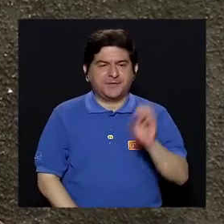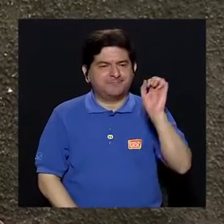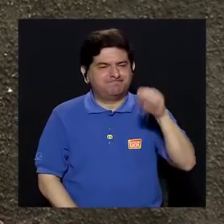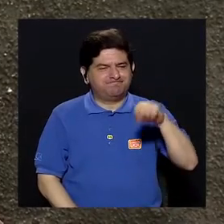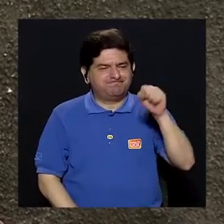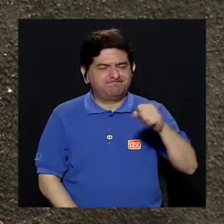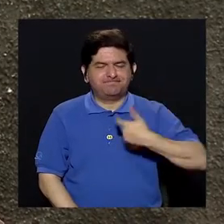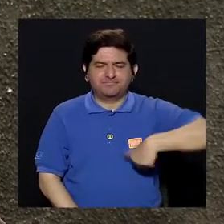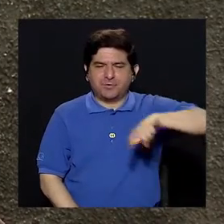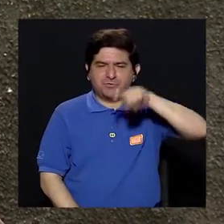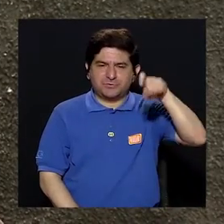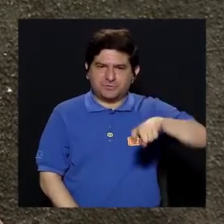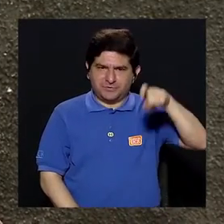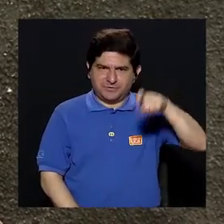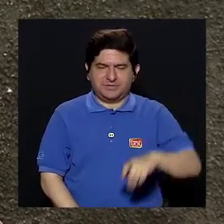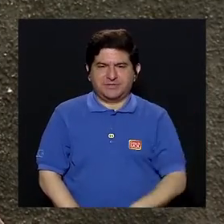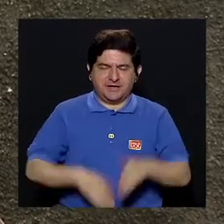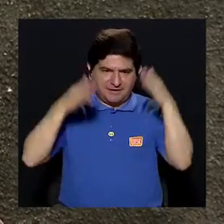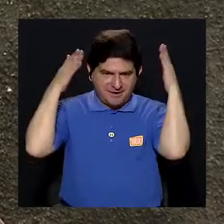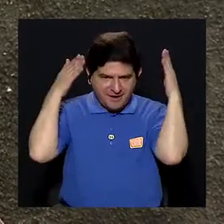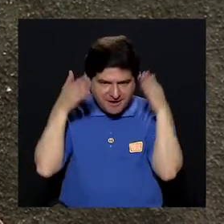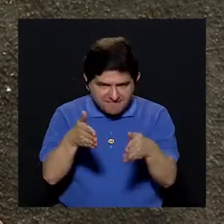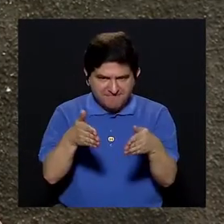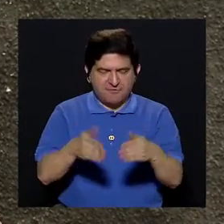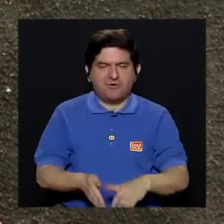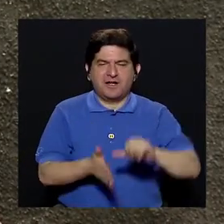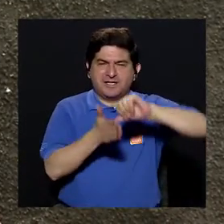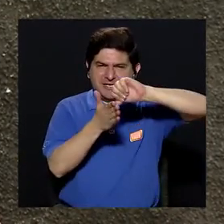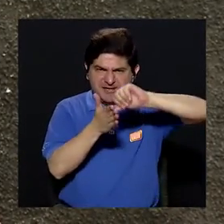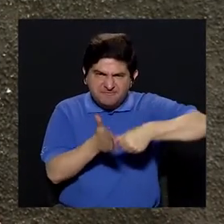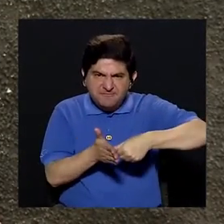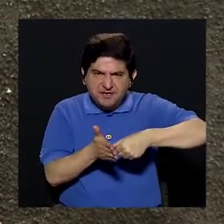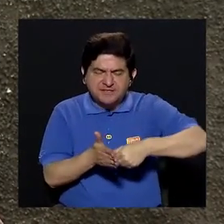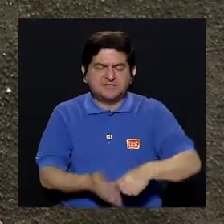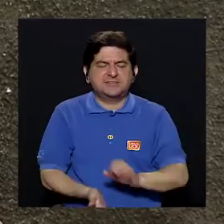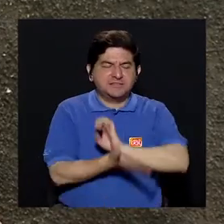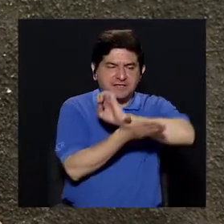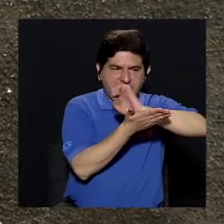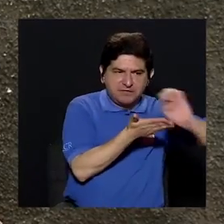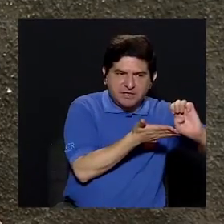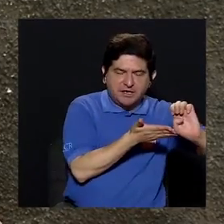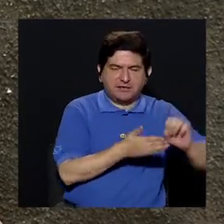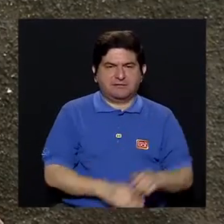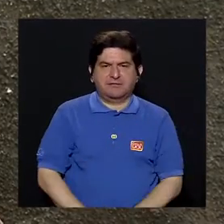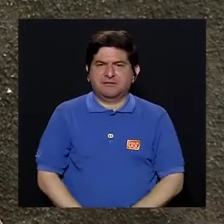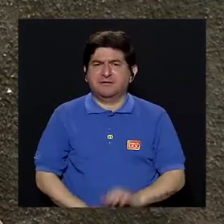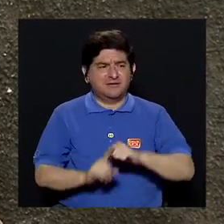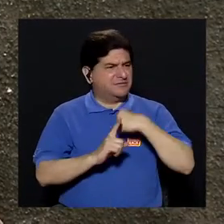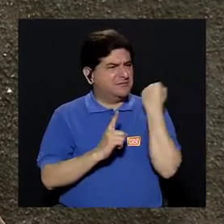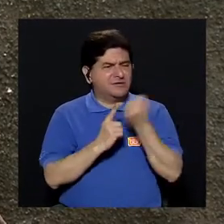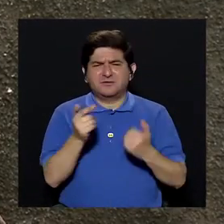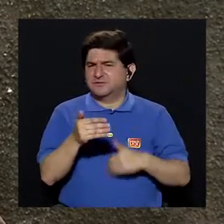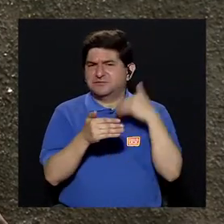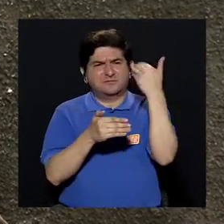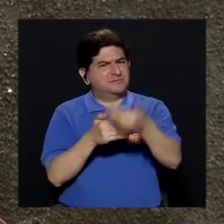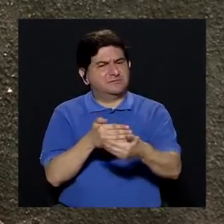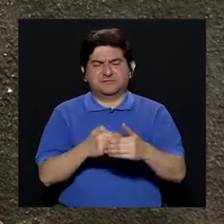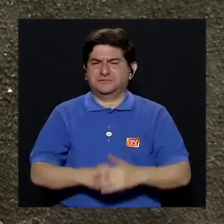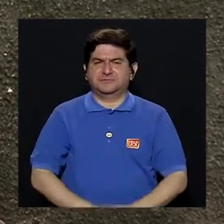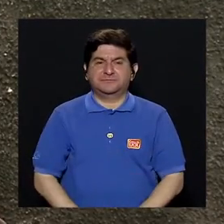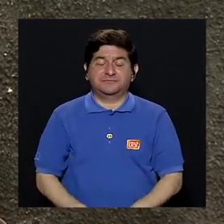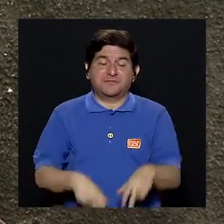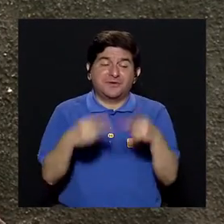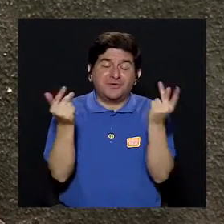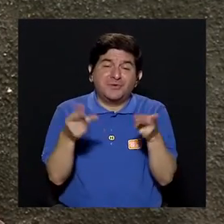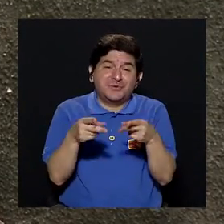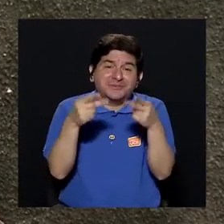sí debemos también enfocar e insistir en la parte de la prevención para no llegar a estas cosas, porque